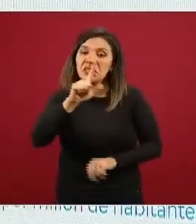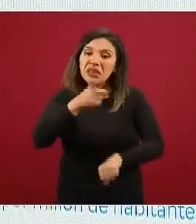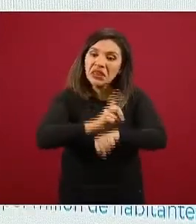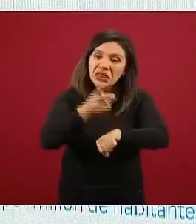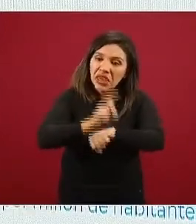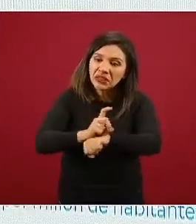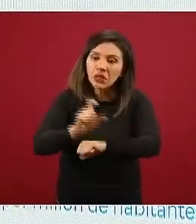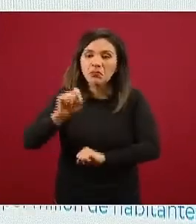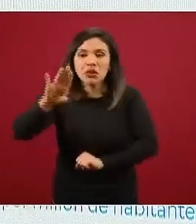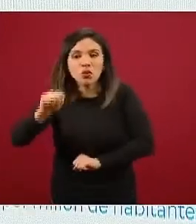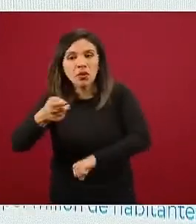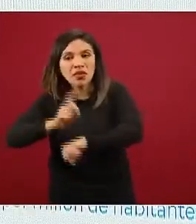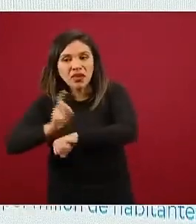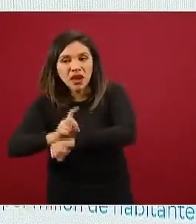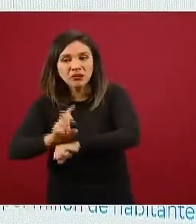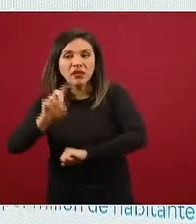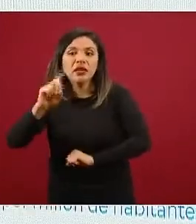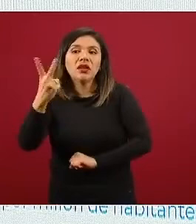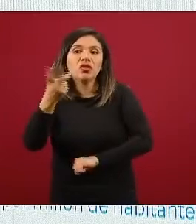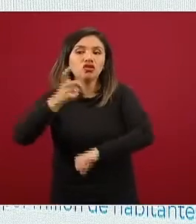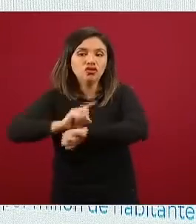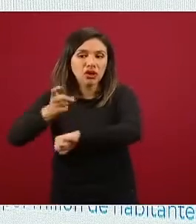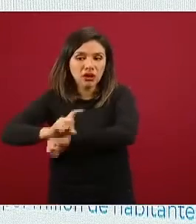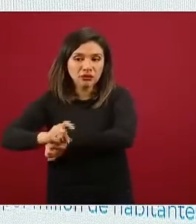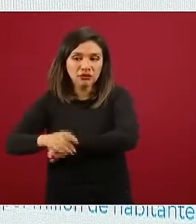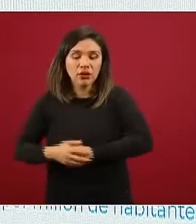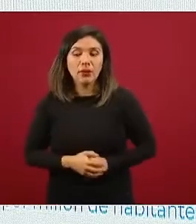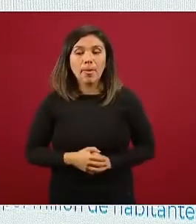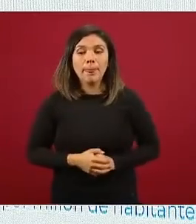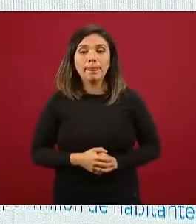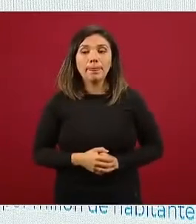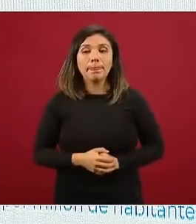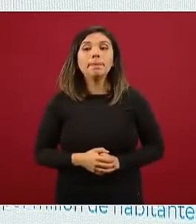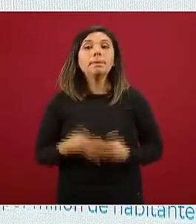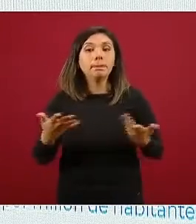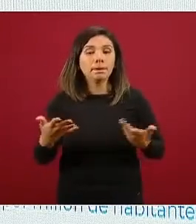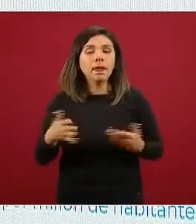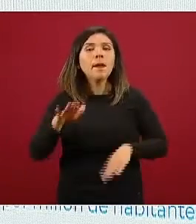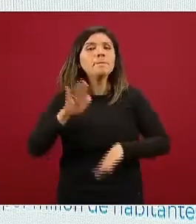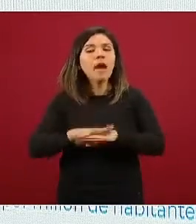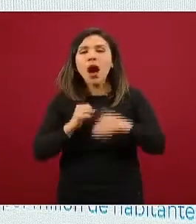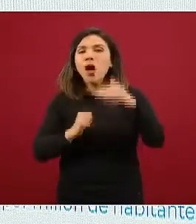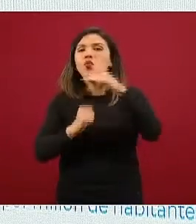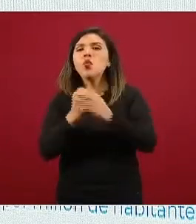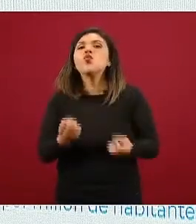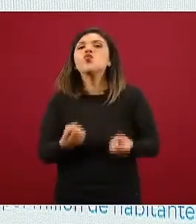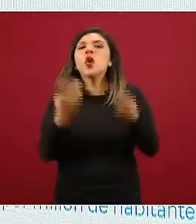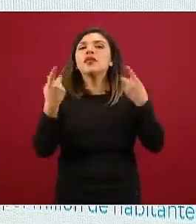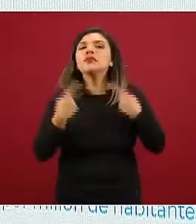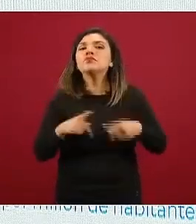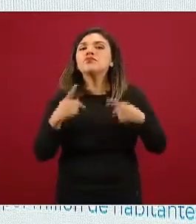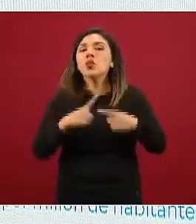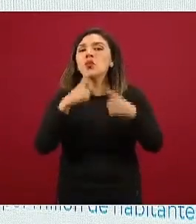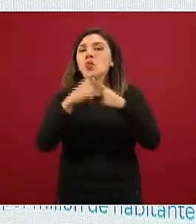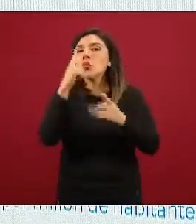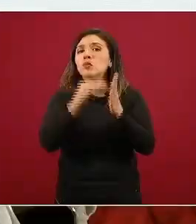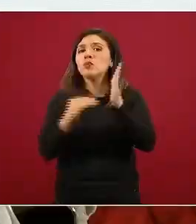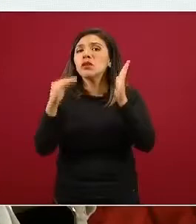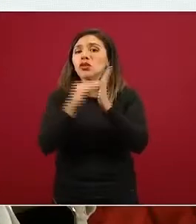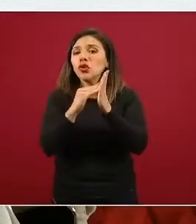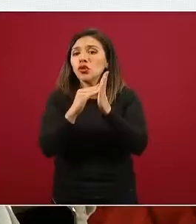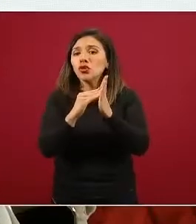27, 29, 32 días. ¿Y a cuánto llegaron? ¿A cuántos casos por millón de